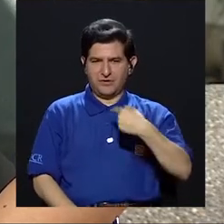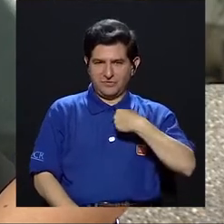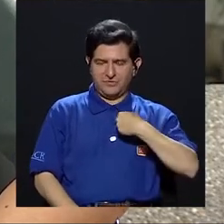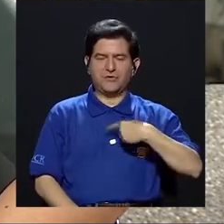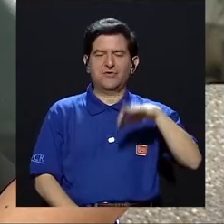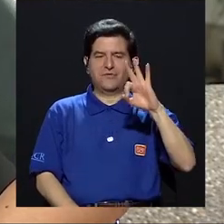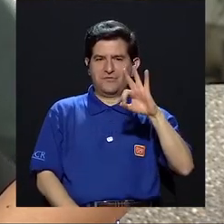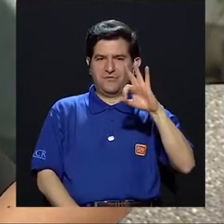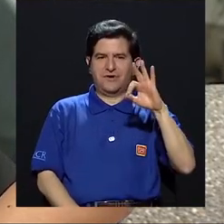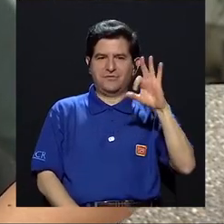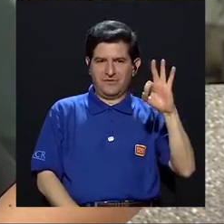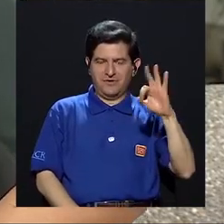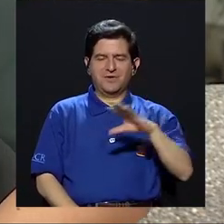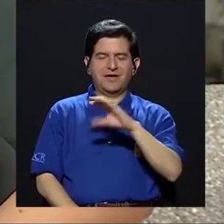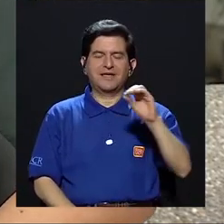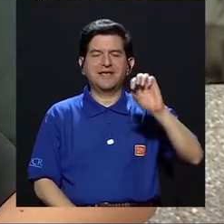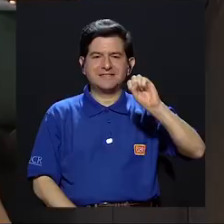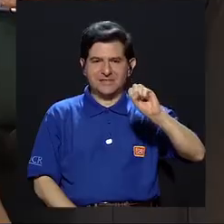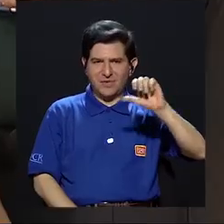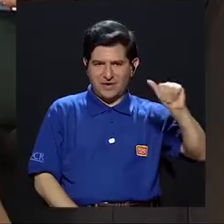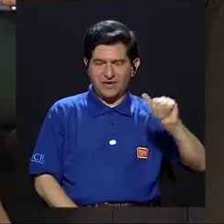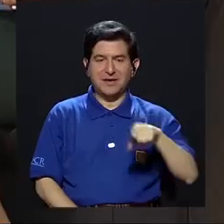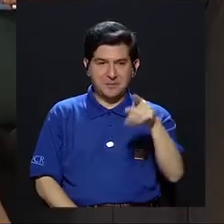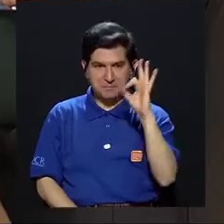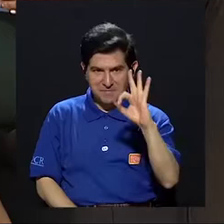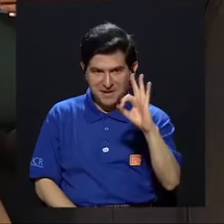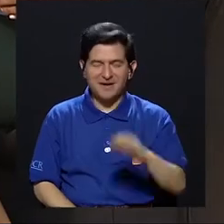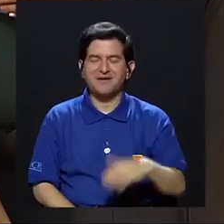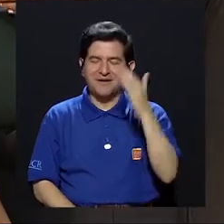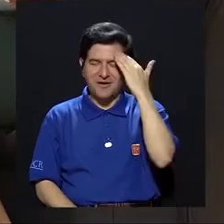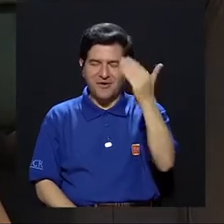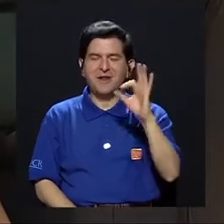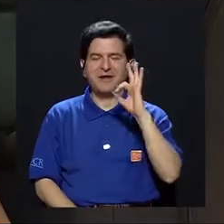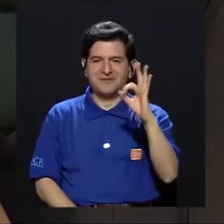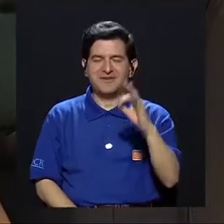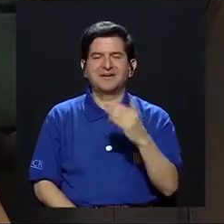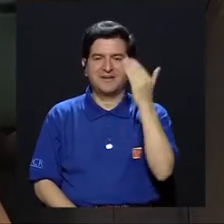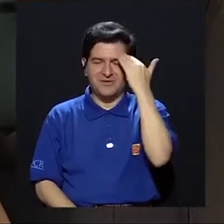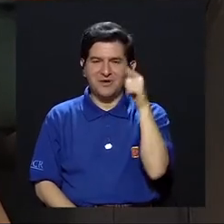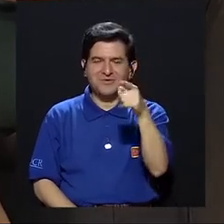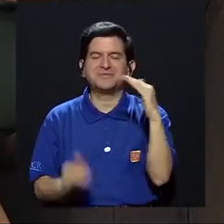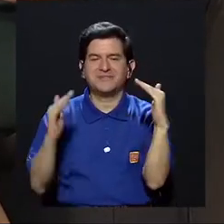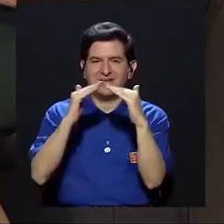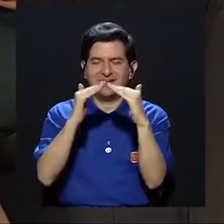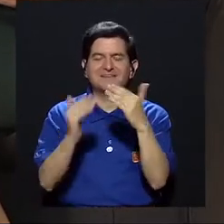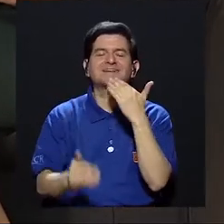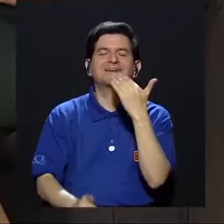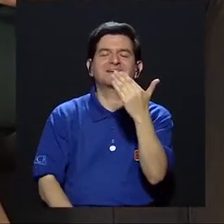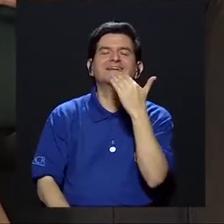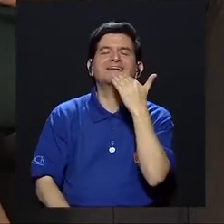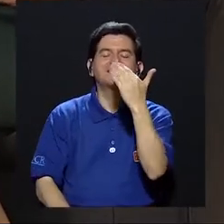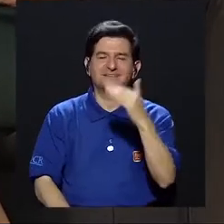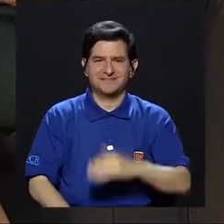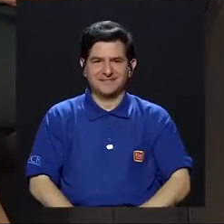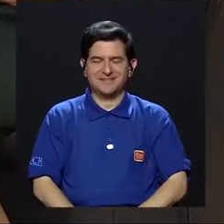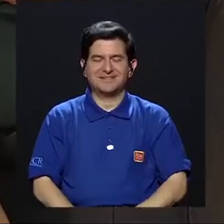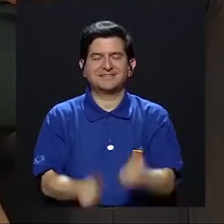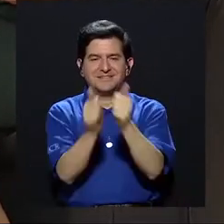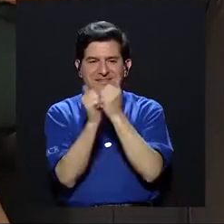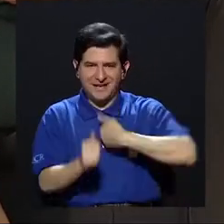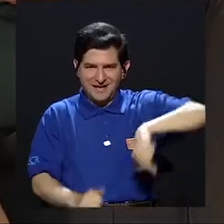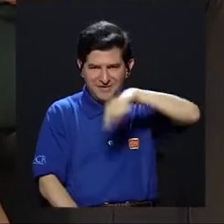servidora Fabiola Fernández y mi compañero Saúl Aguilar. ¿Cómo estás, Saúl? Hola, Fabiola, muy bien. Y hola allá en sus hogares. Muchísimas gracias